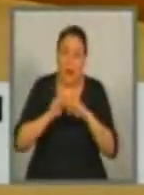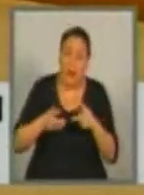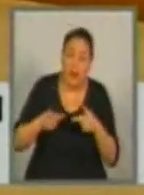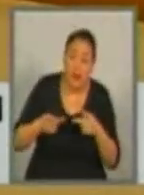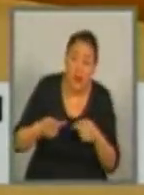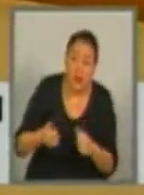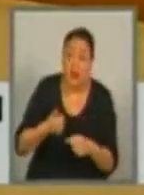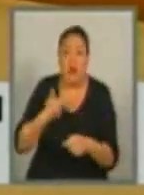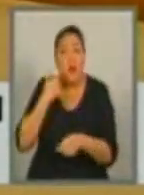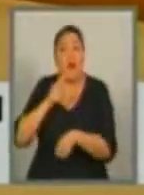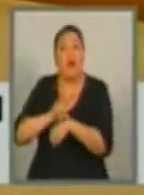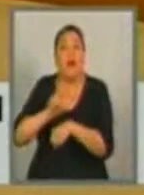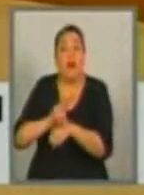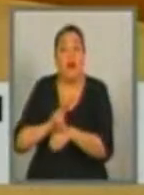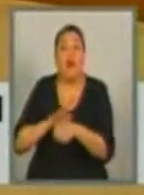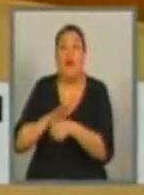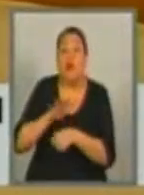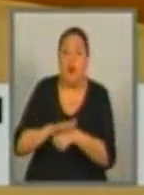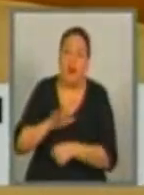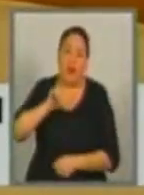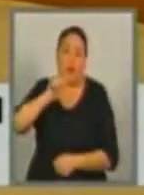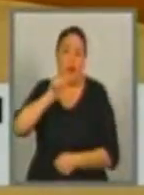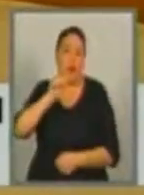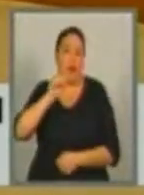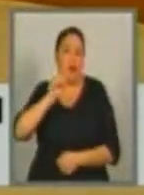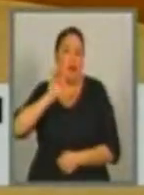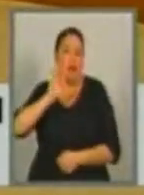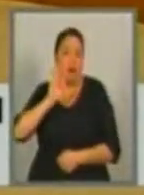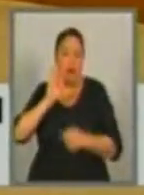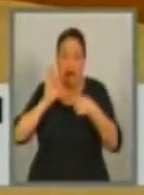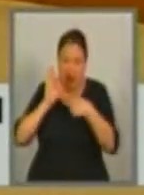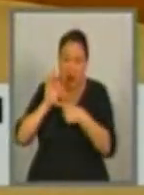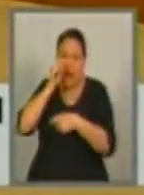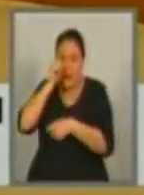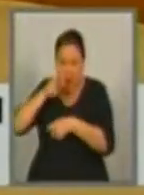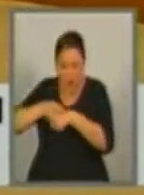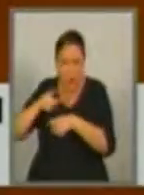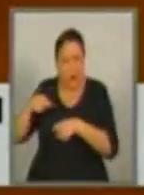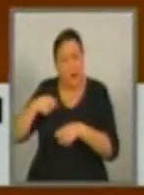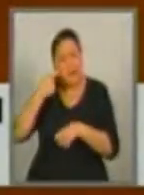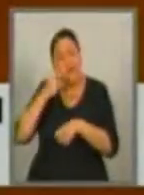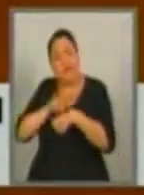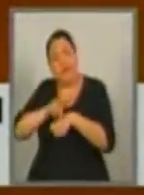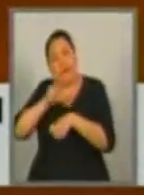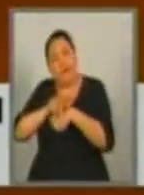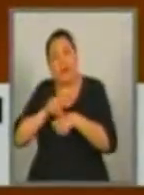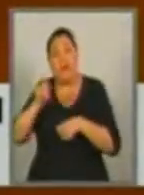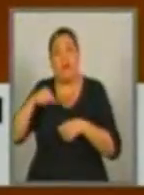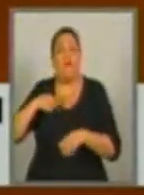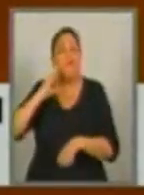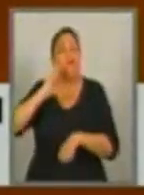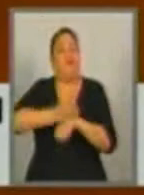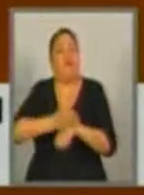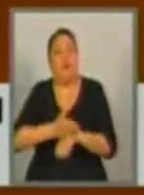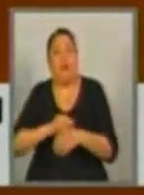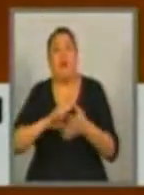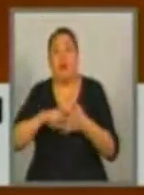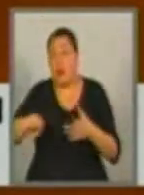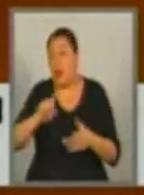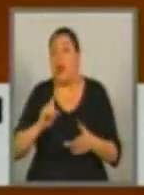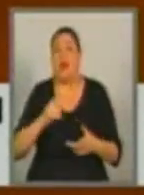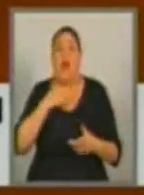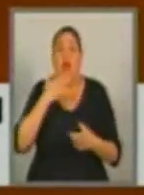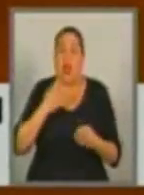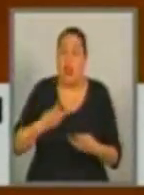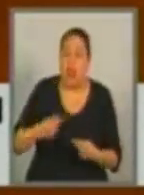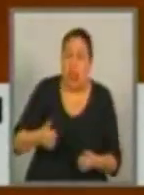se efectúa a través de la Auditoría Superior de la Federación, lo que permite sancionar el mal uso de recursos por